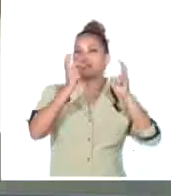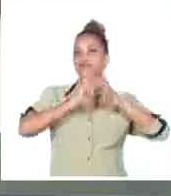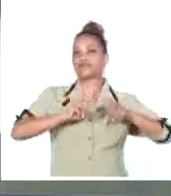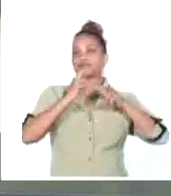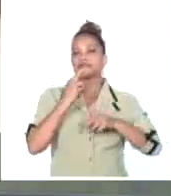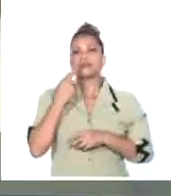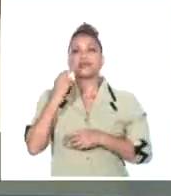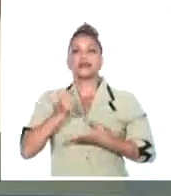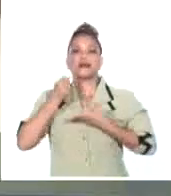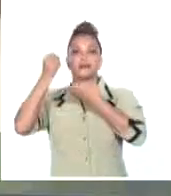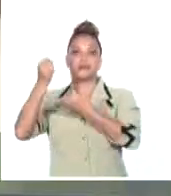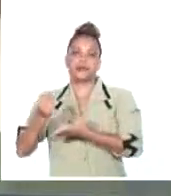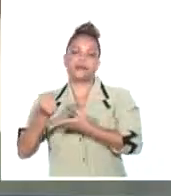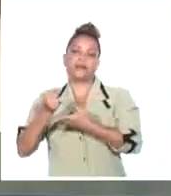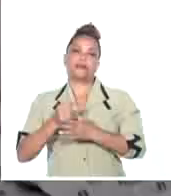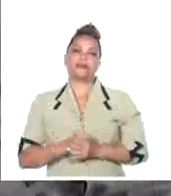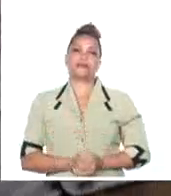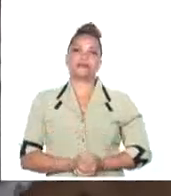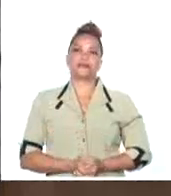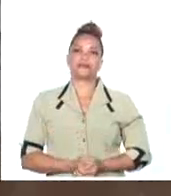esta importante cita del gremio.